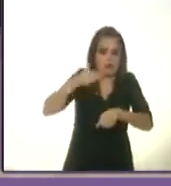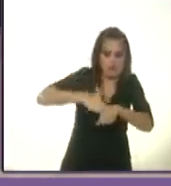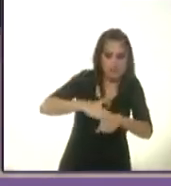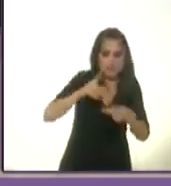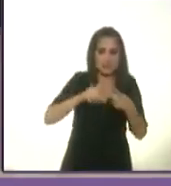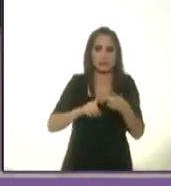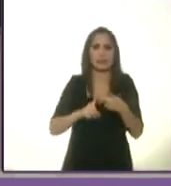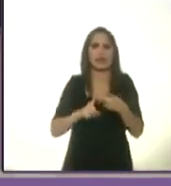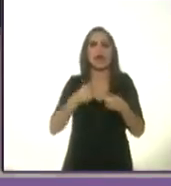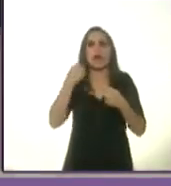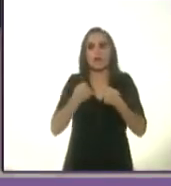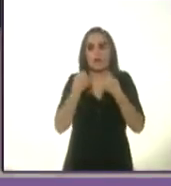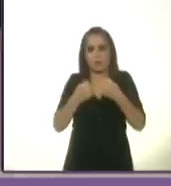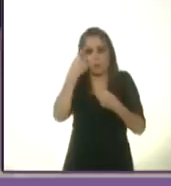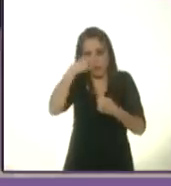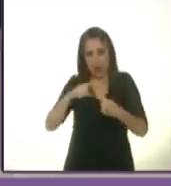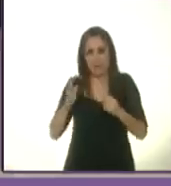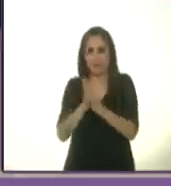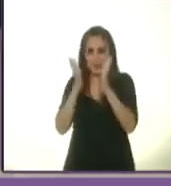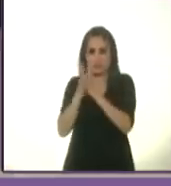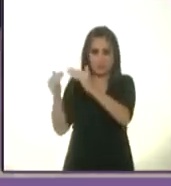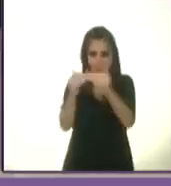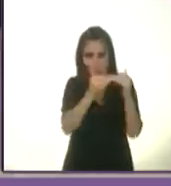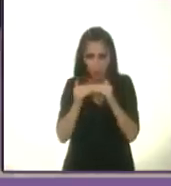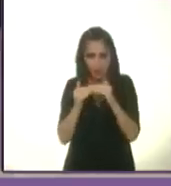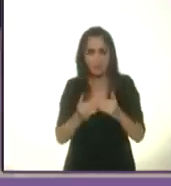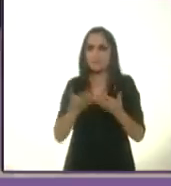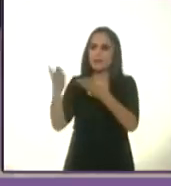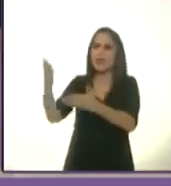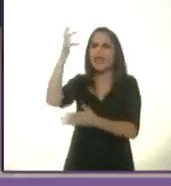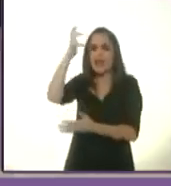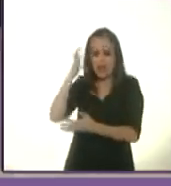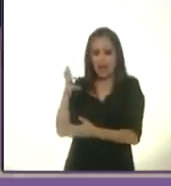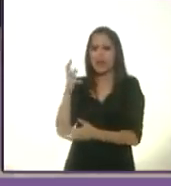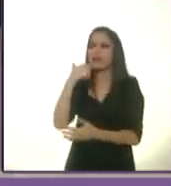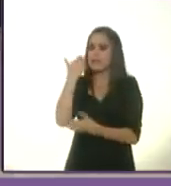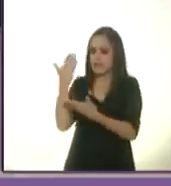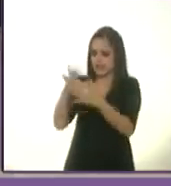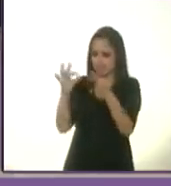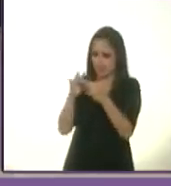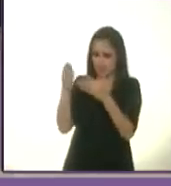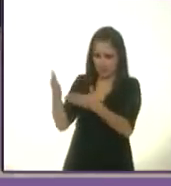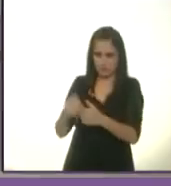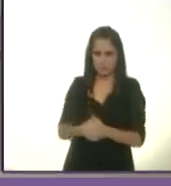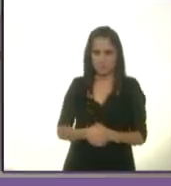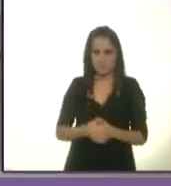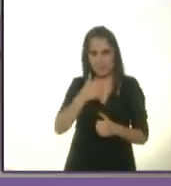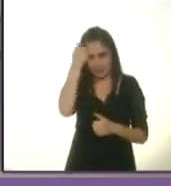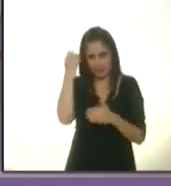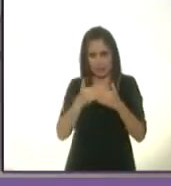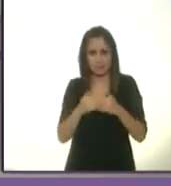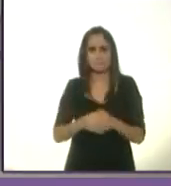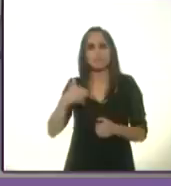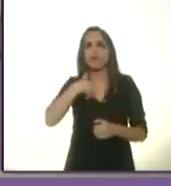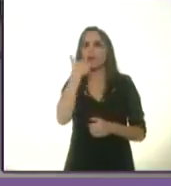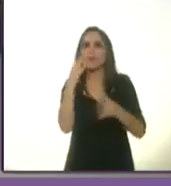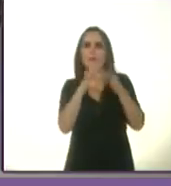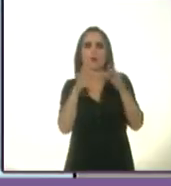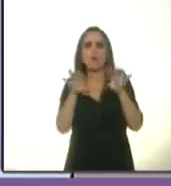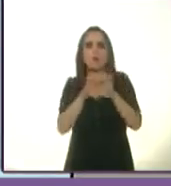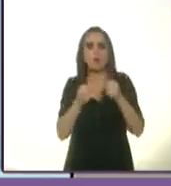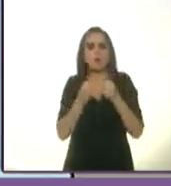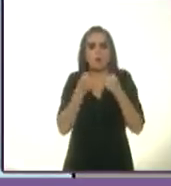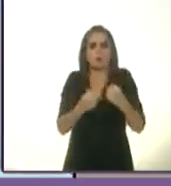fortalecimiento de la democracia pidió el uso de la voz claudia sheinbaum adelante candidato si quiera hablar del fortalecimiento